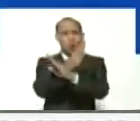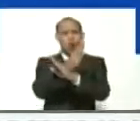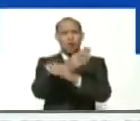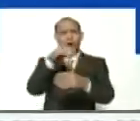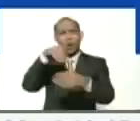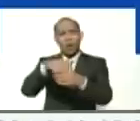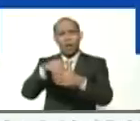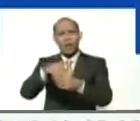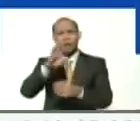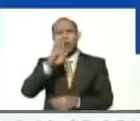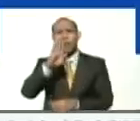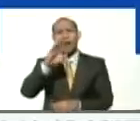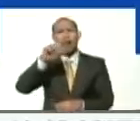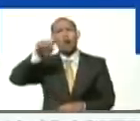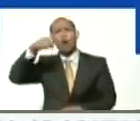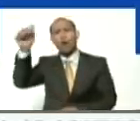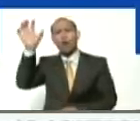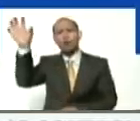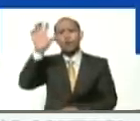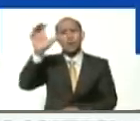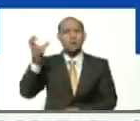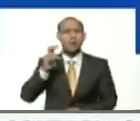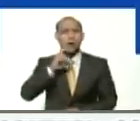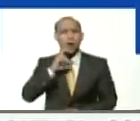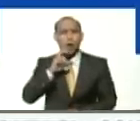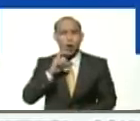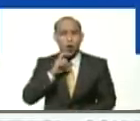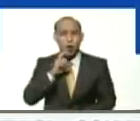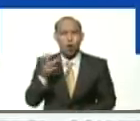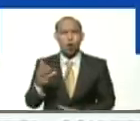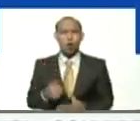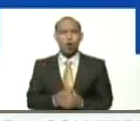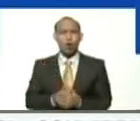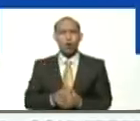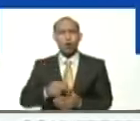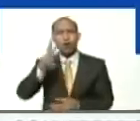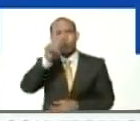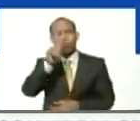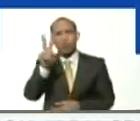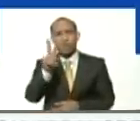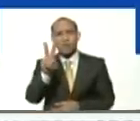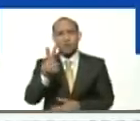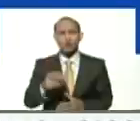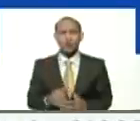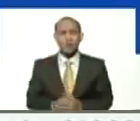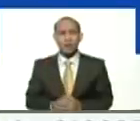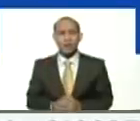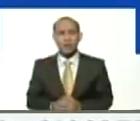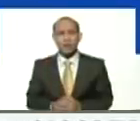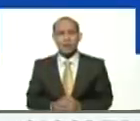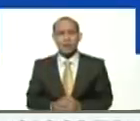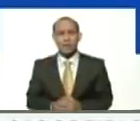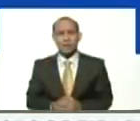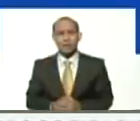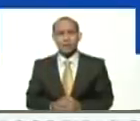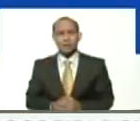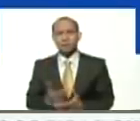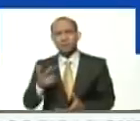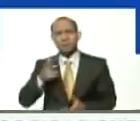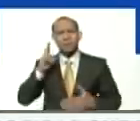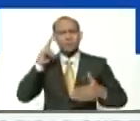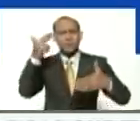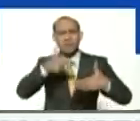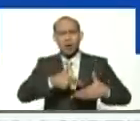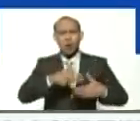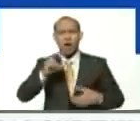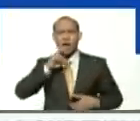bancos en otros países donde el oro está sencillamente bueno hay una especie de secuestro de